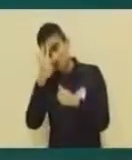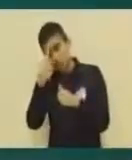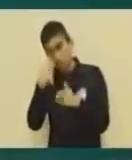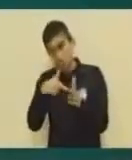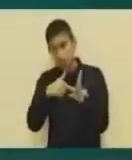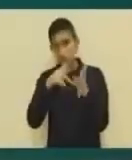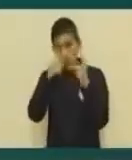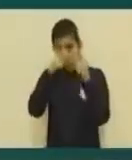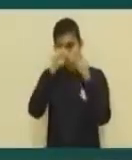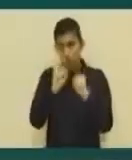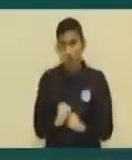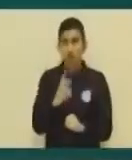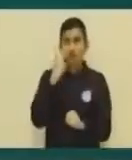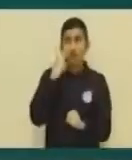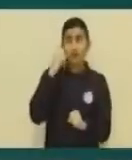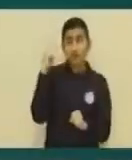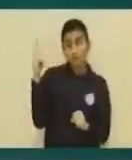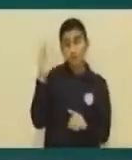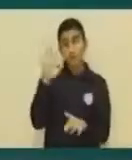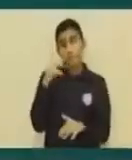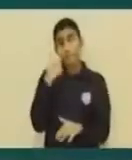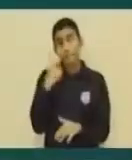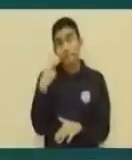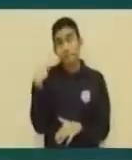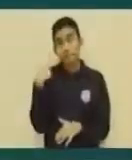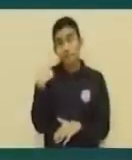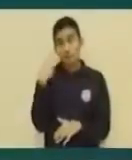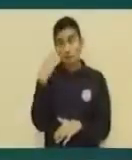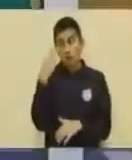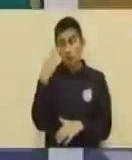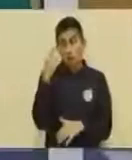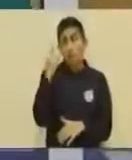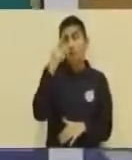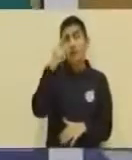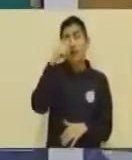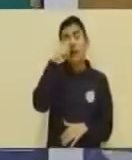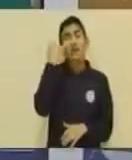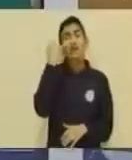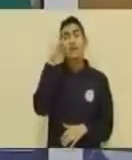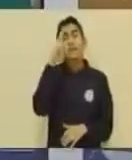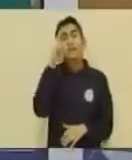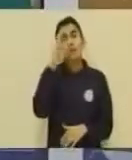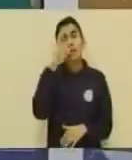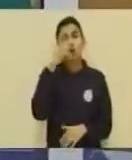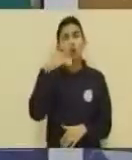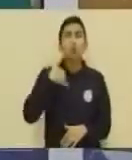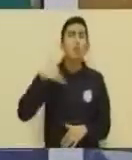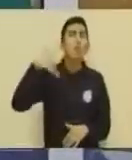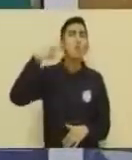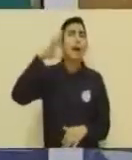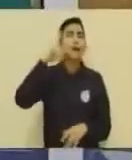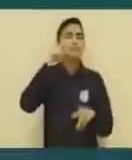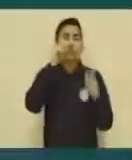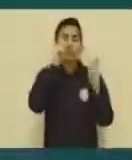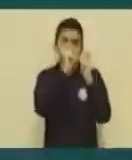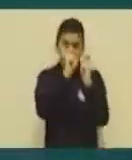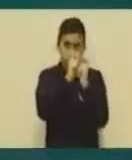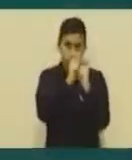podemos ver que nuestro primer tirador tuvo un poco más de acierto que el segundo tirador.